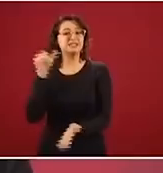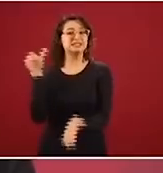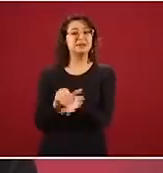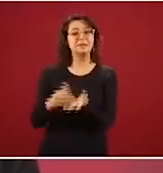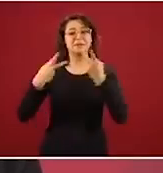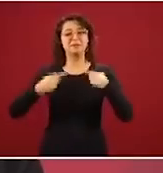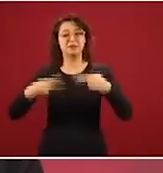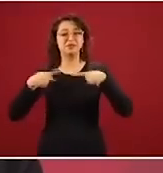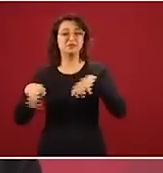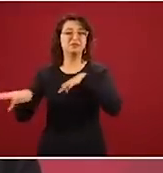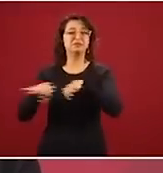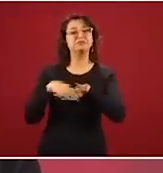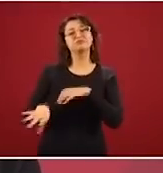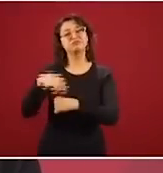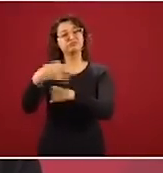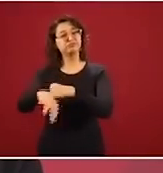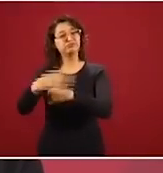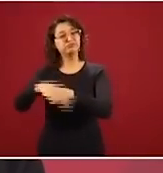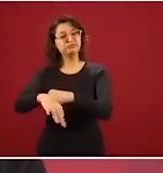trabajadores eventuales